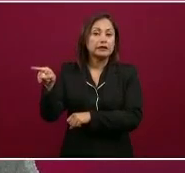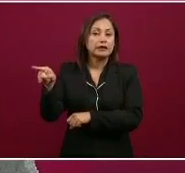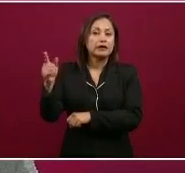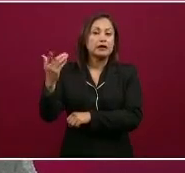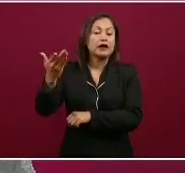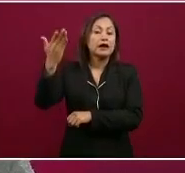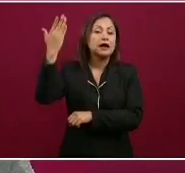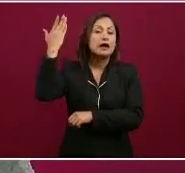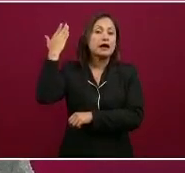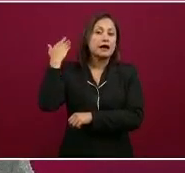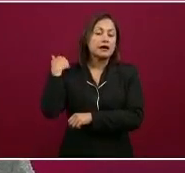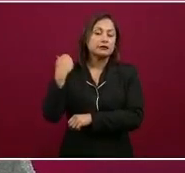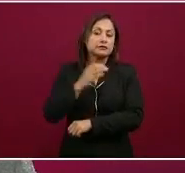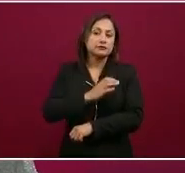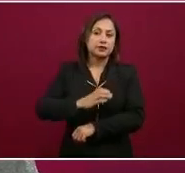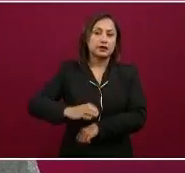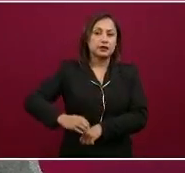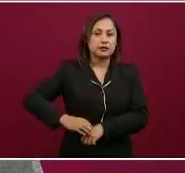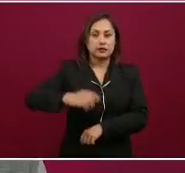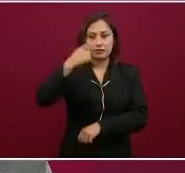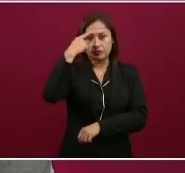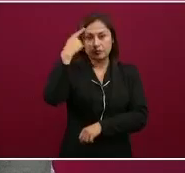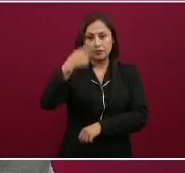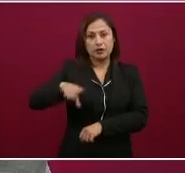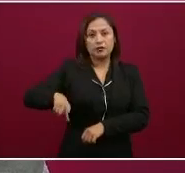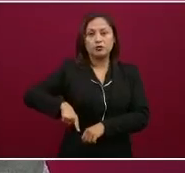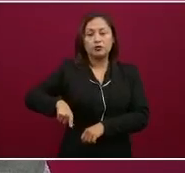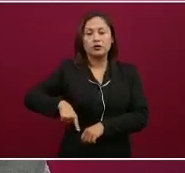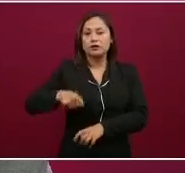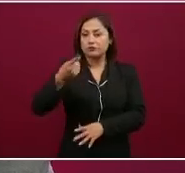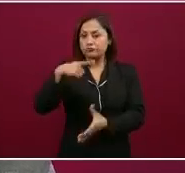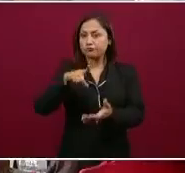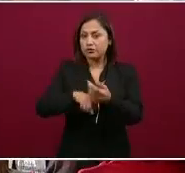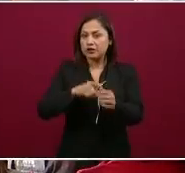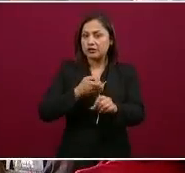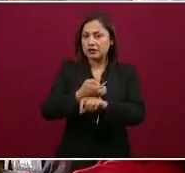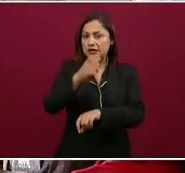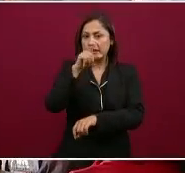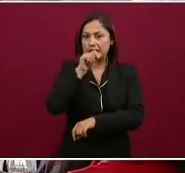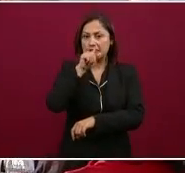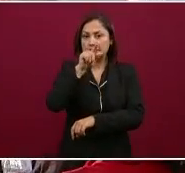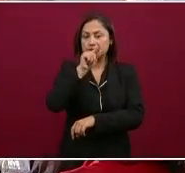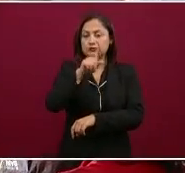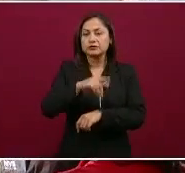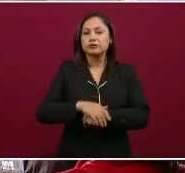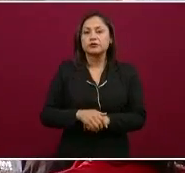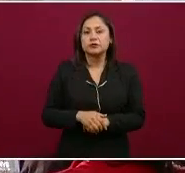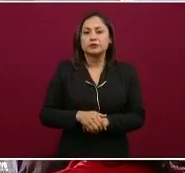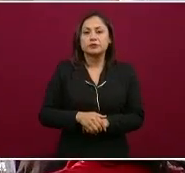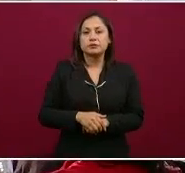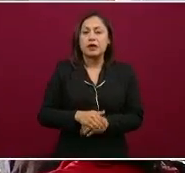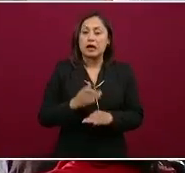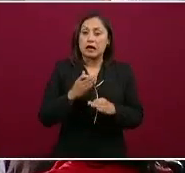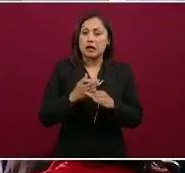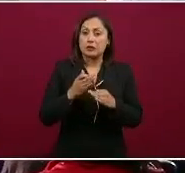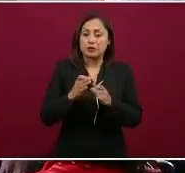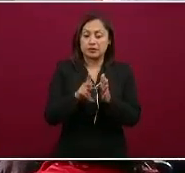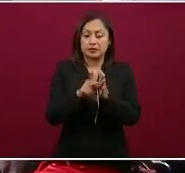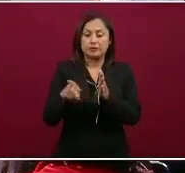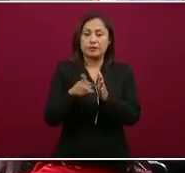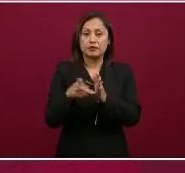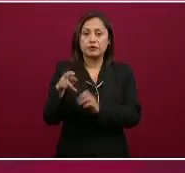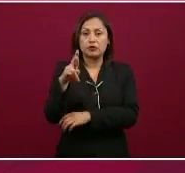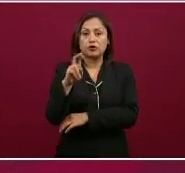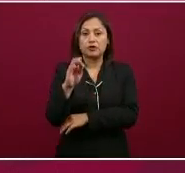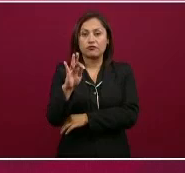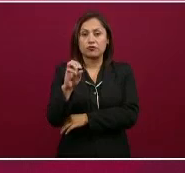a gobernador en Jalisco y este tema reforma lo trae desde hace algún